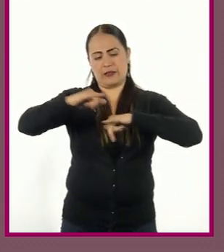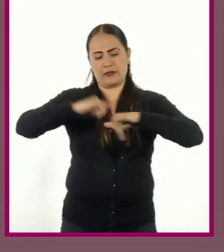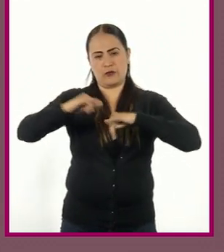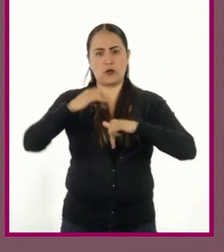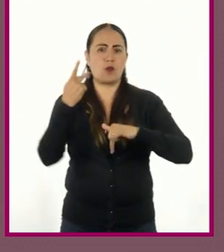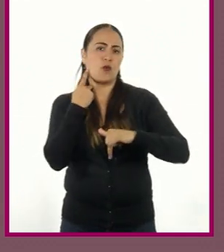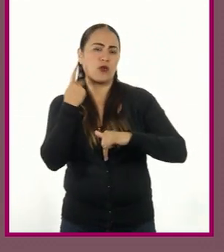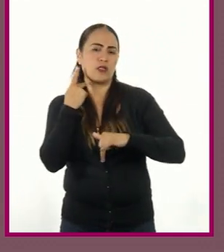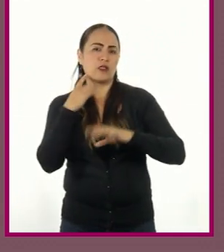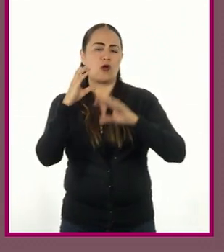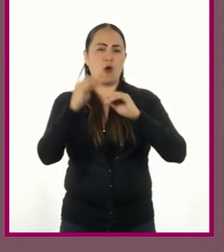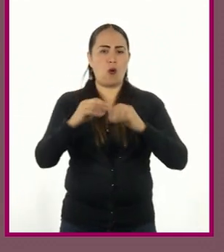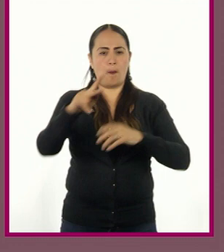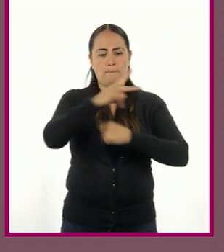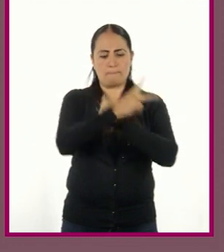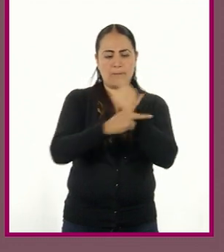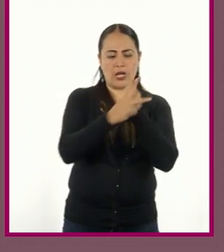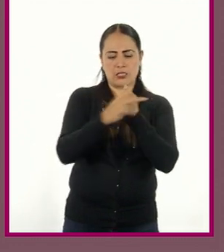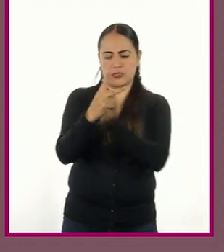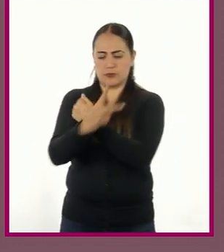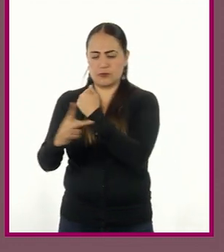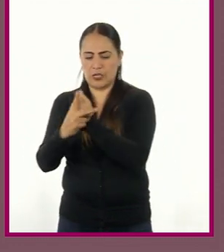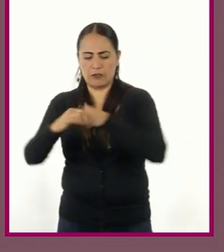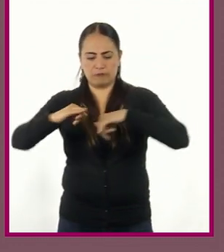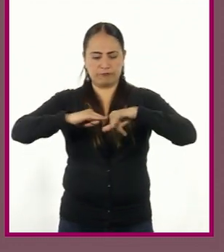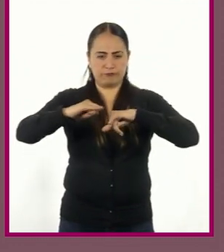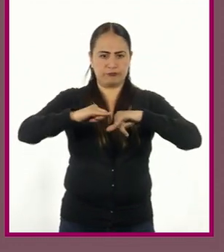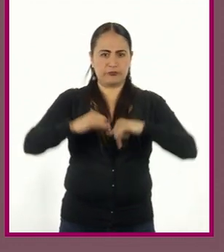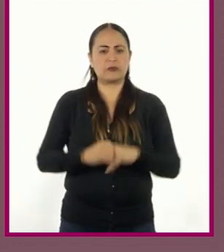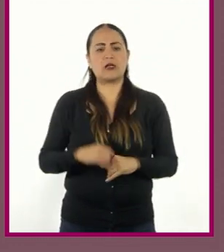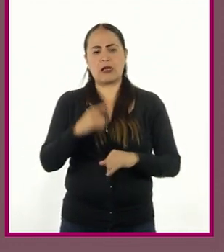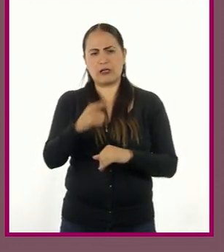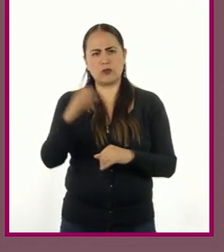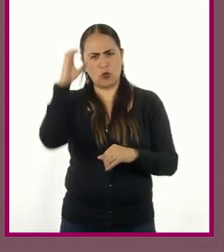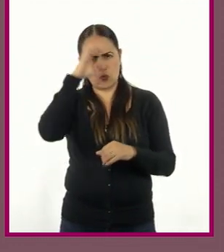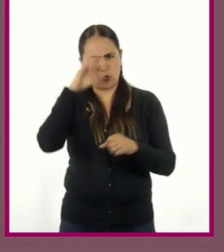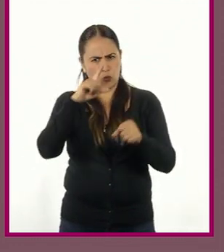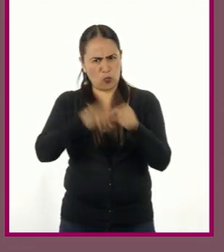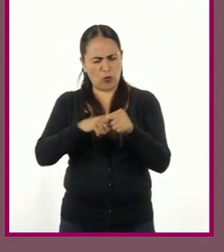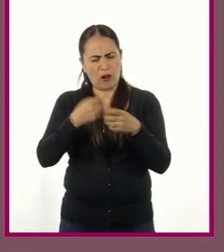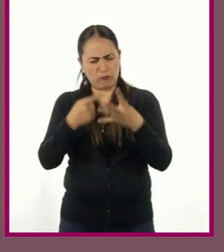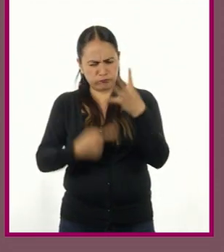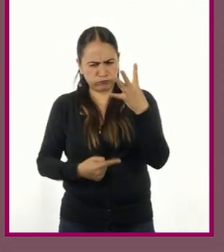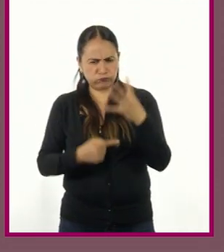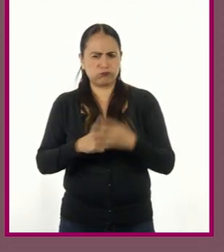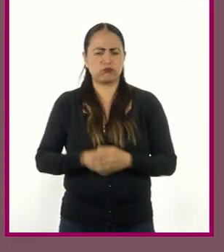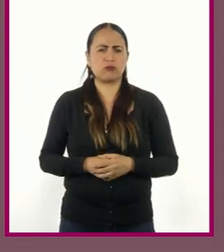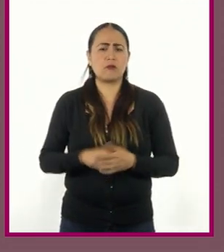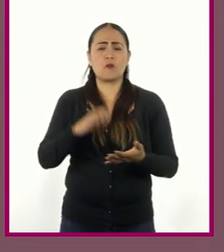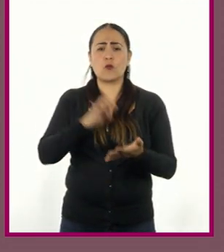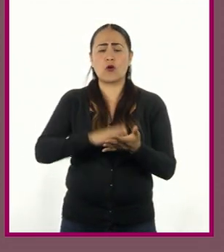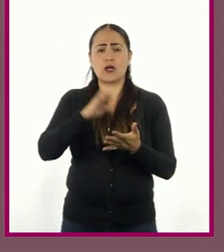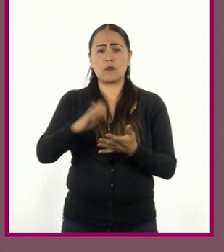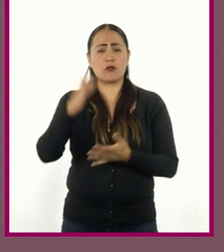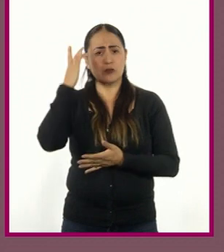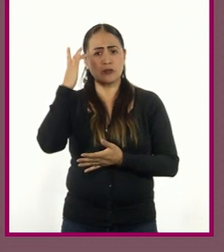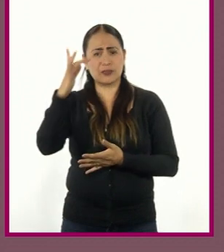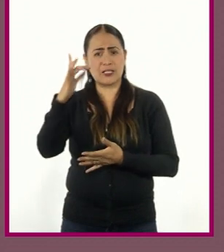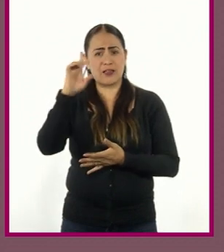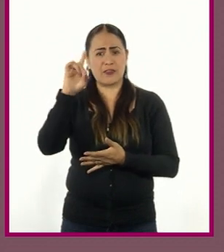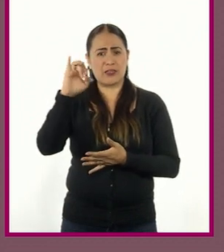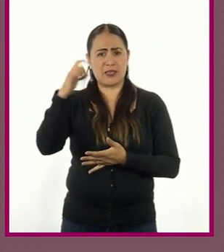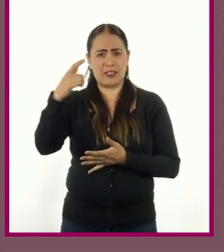o geográfico, que en ocasiones la cultura desborda. Por ejemplo, a pesar de que la ciudad de San Diego,